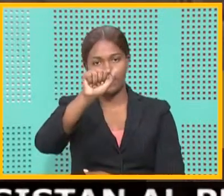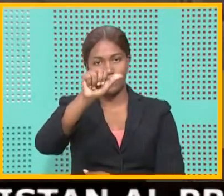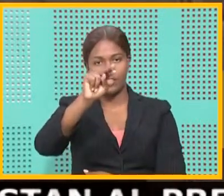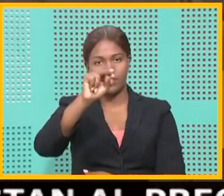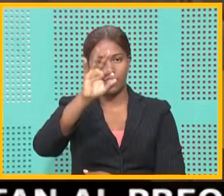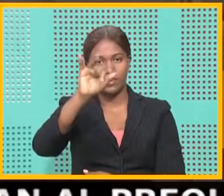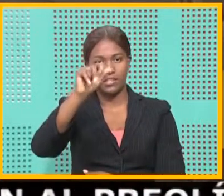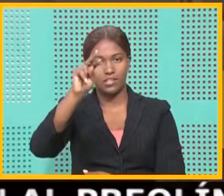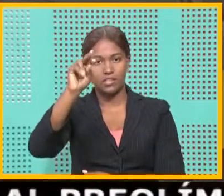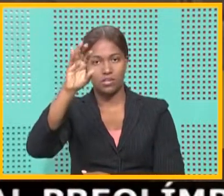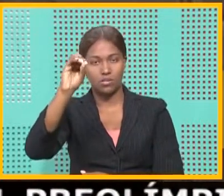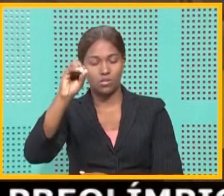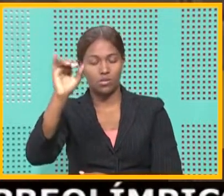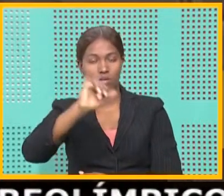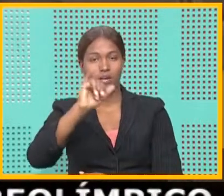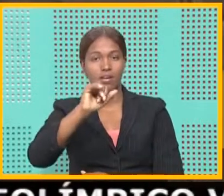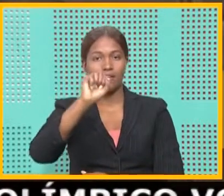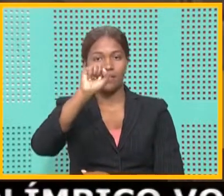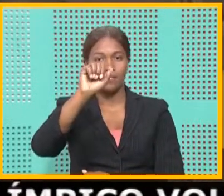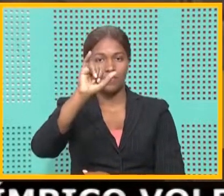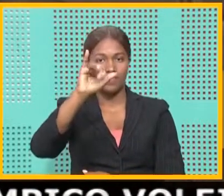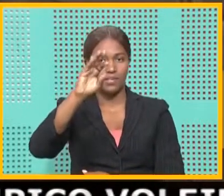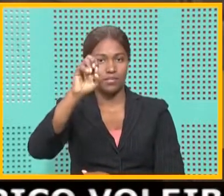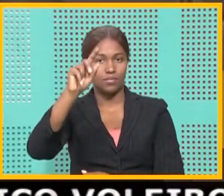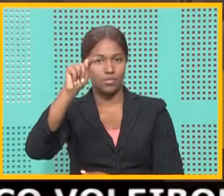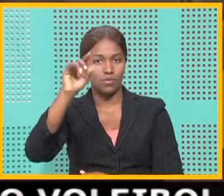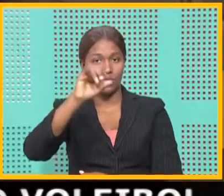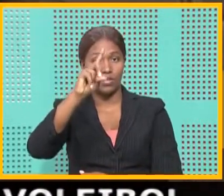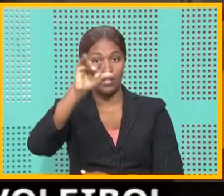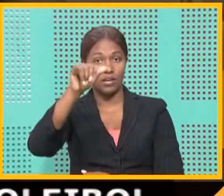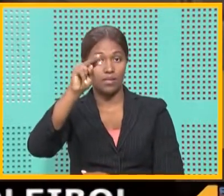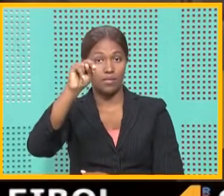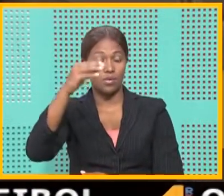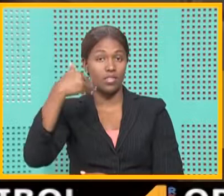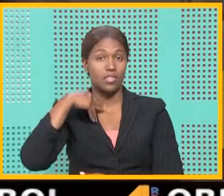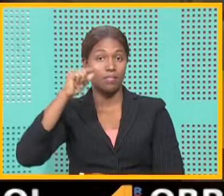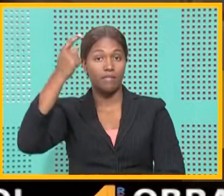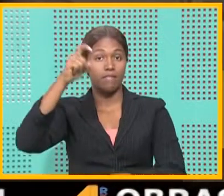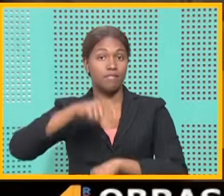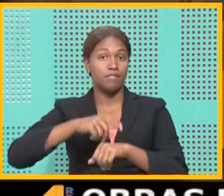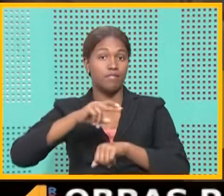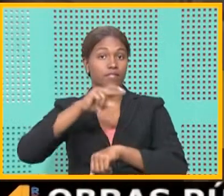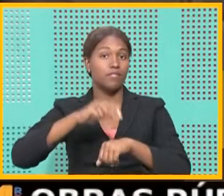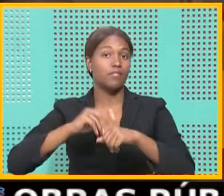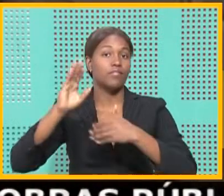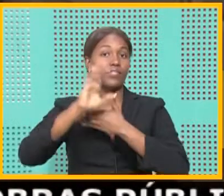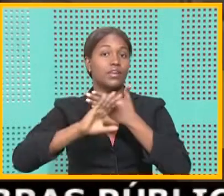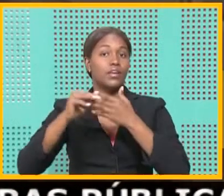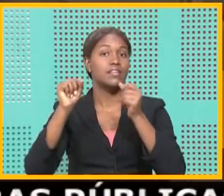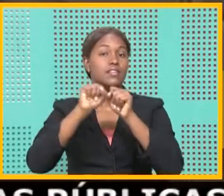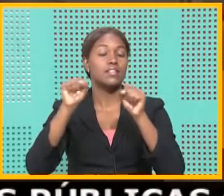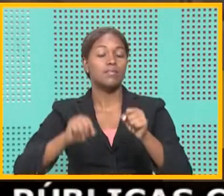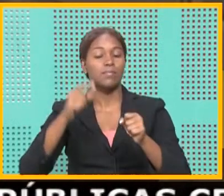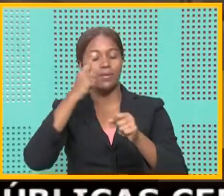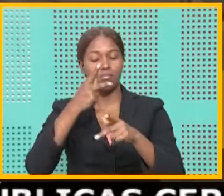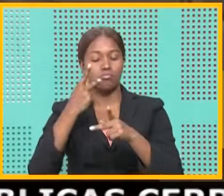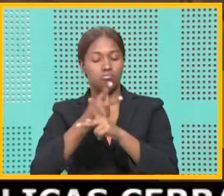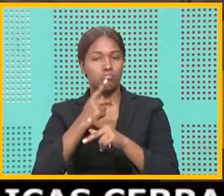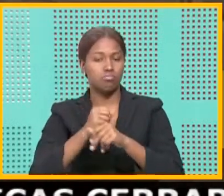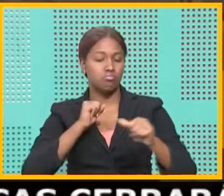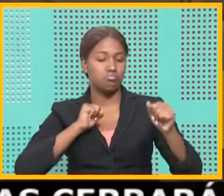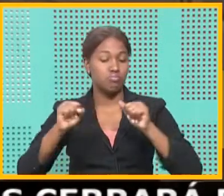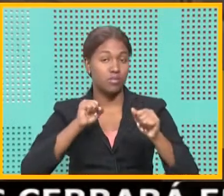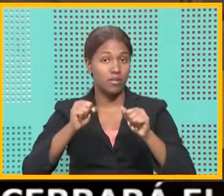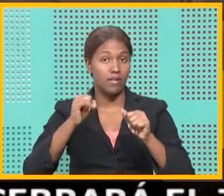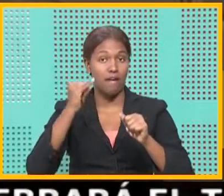de Nisibón y el de Dajabón, están llevando por primera vez en la región del Caribe un sistema de aislamiento sísmico, de